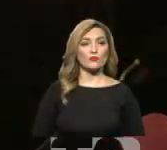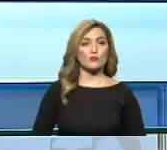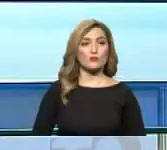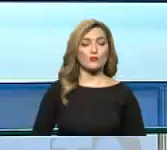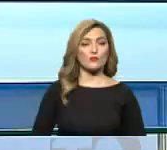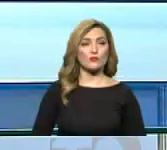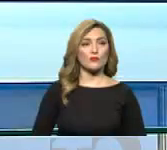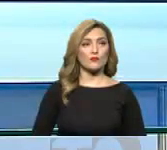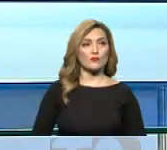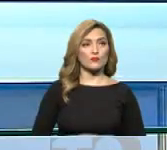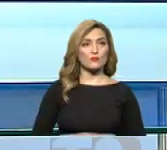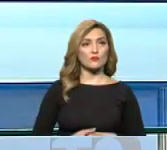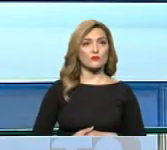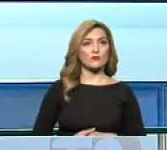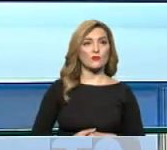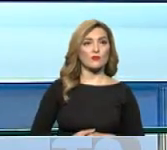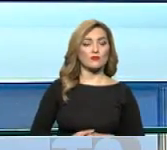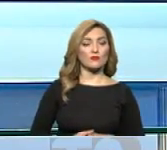horas.